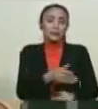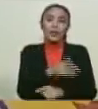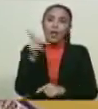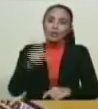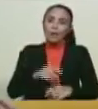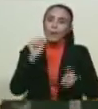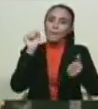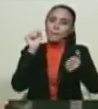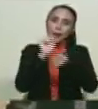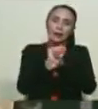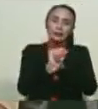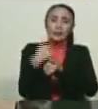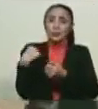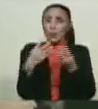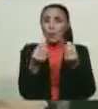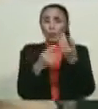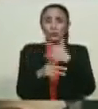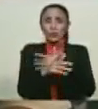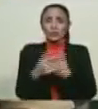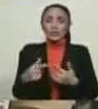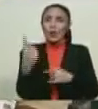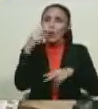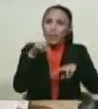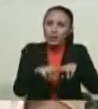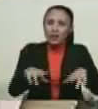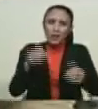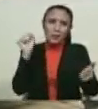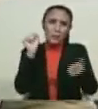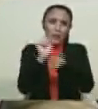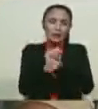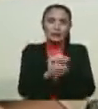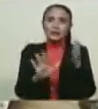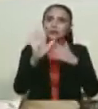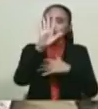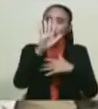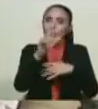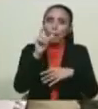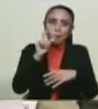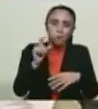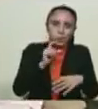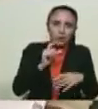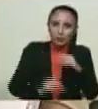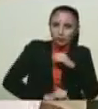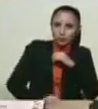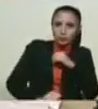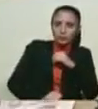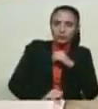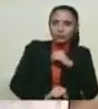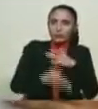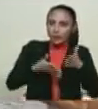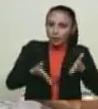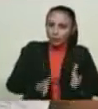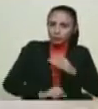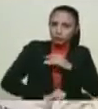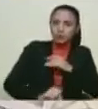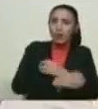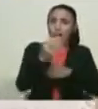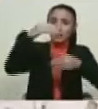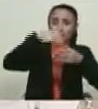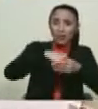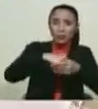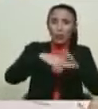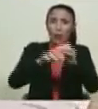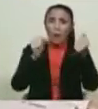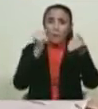detenida durante días una niña que solo tenía 5 meses y no tenía necesidad de entrar en nuestra celda fría